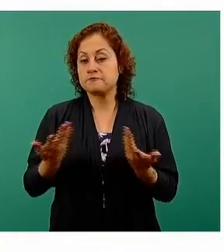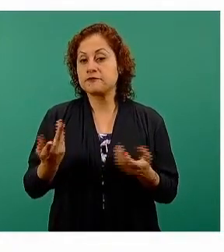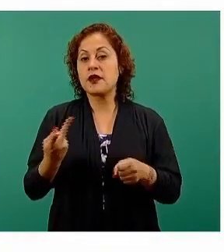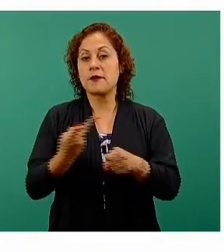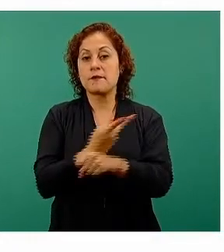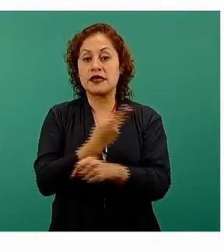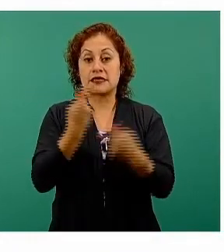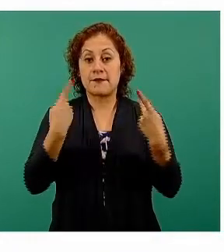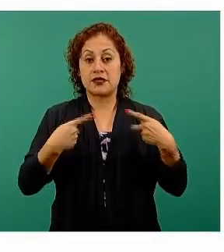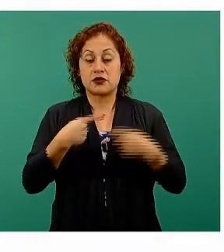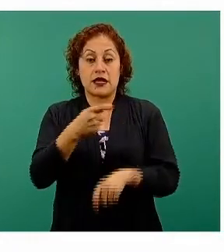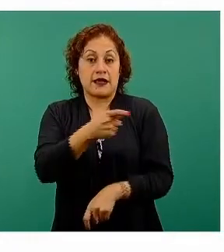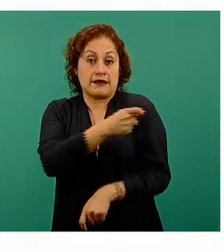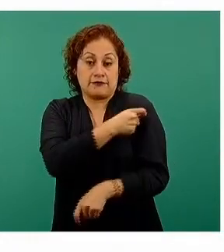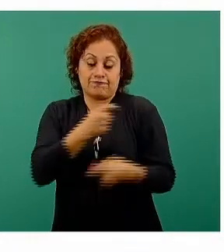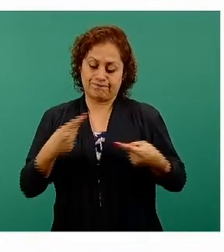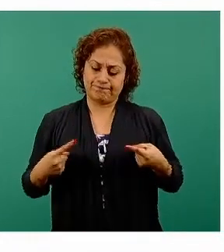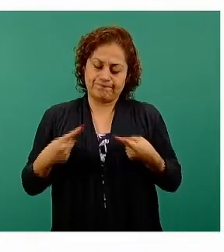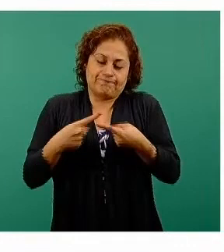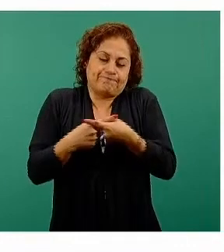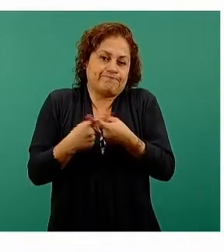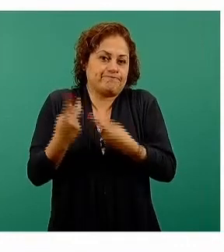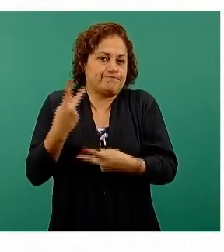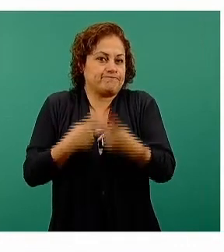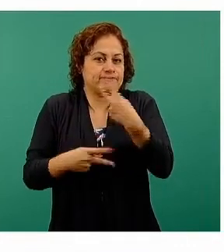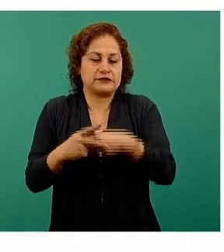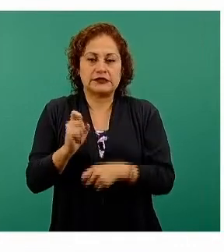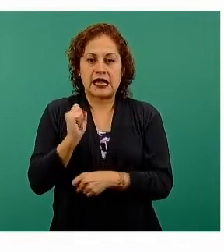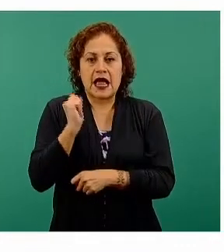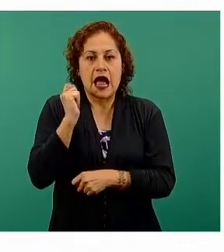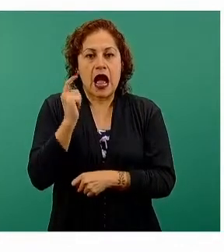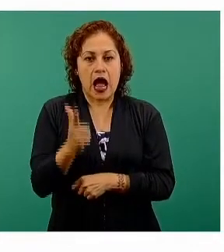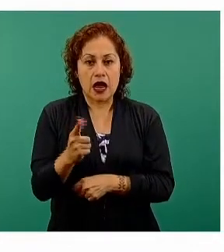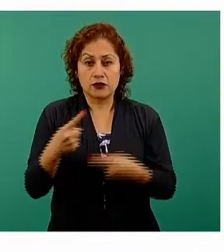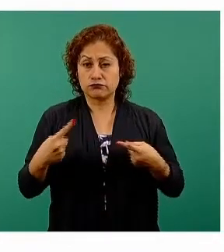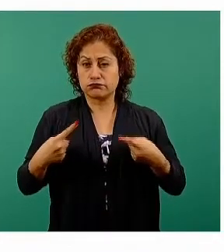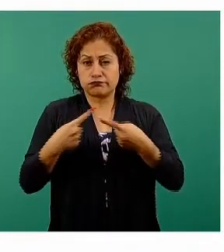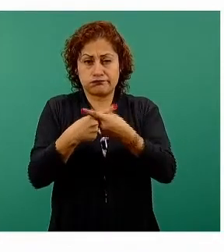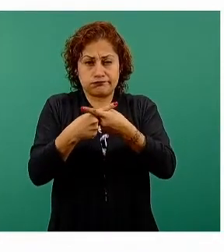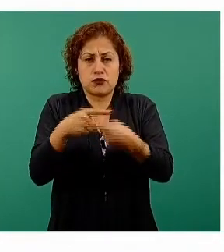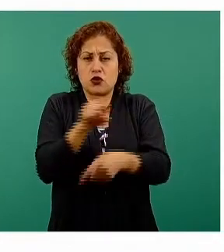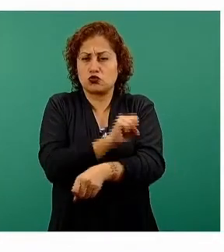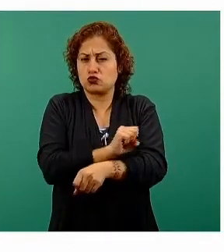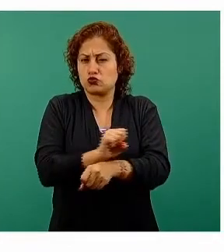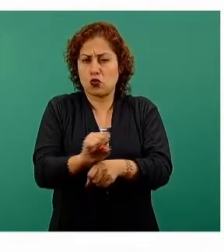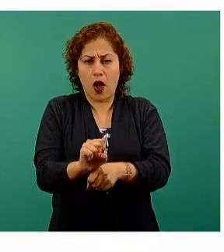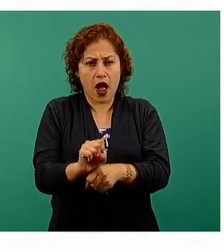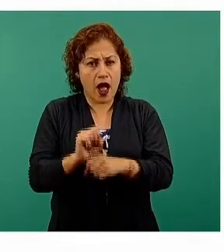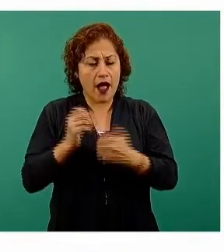cuando decimos casos leves, seguramente hay muchos más casos leves que no se reportan, ¿no?